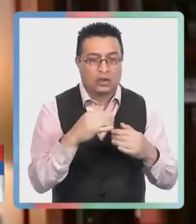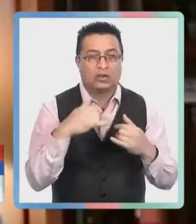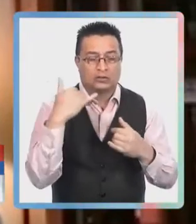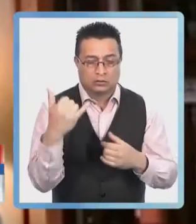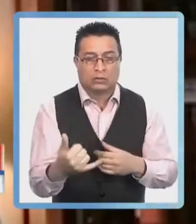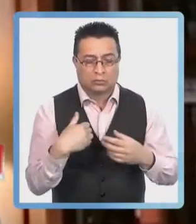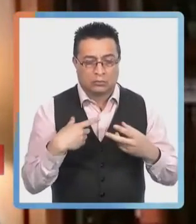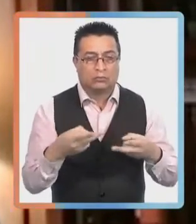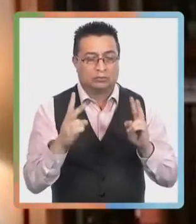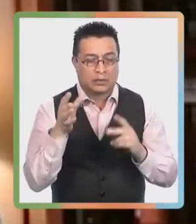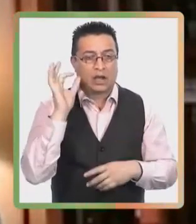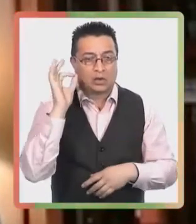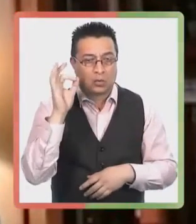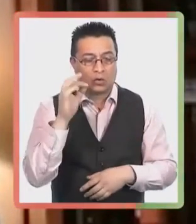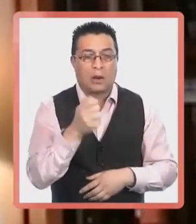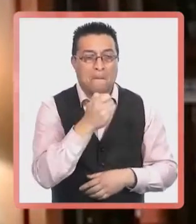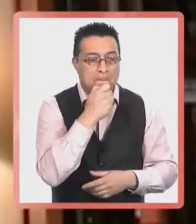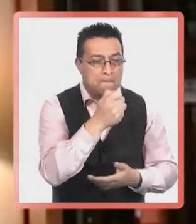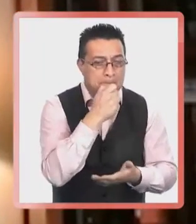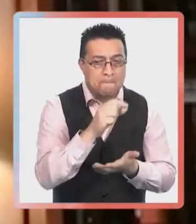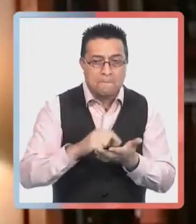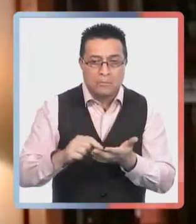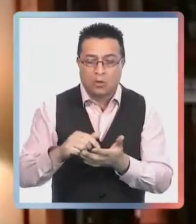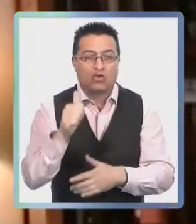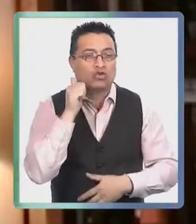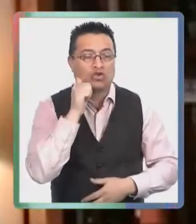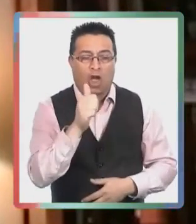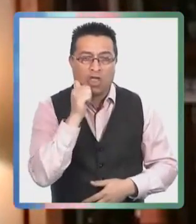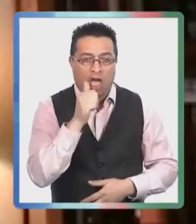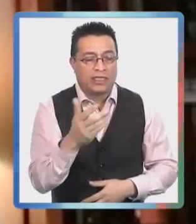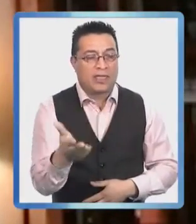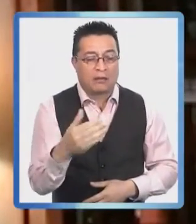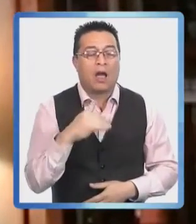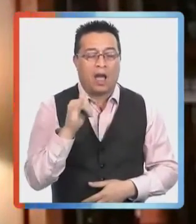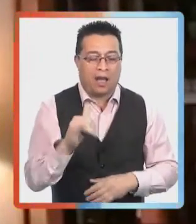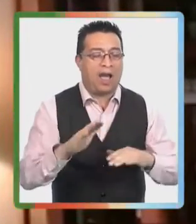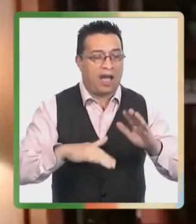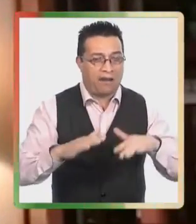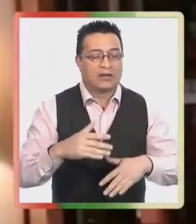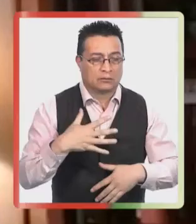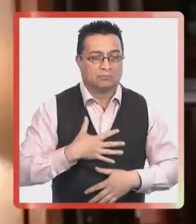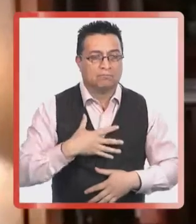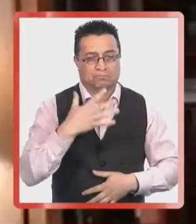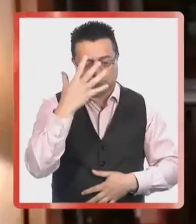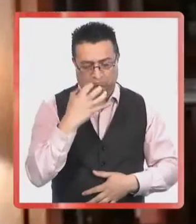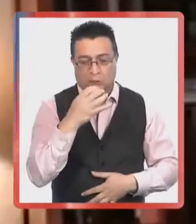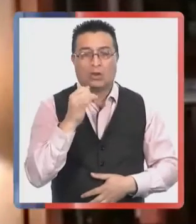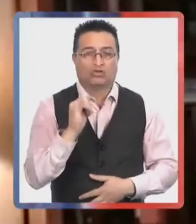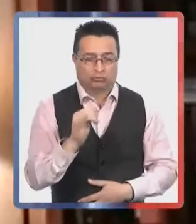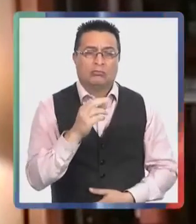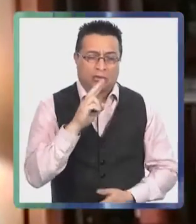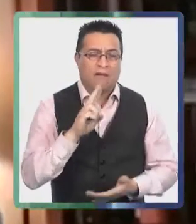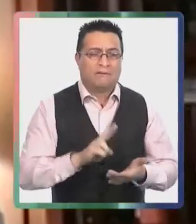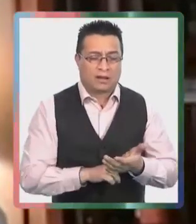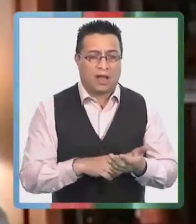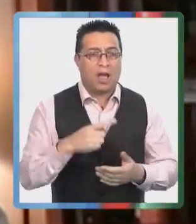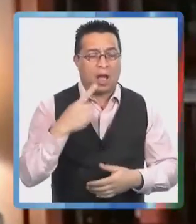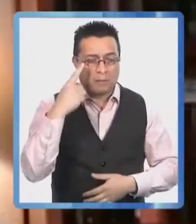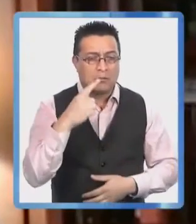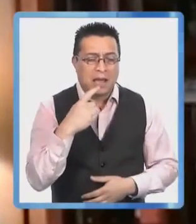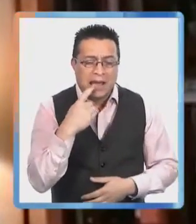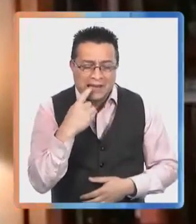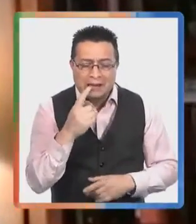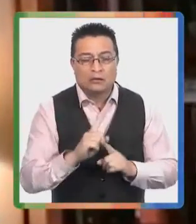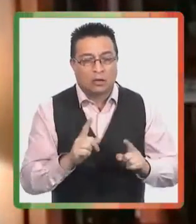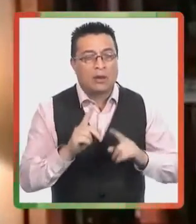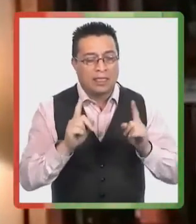hacíamos reuniones de prensa todos los días y a veces uno, y lo reconozco, a veces uno se enoja, pero no tiene que picarse,